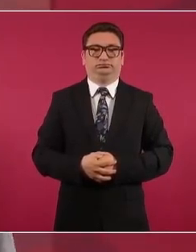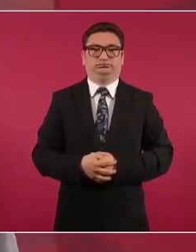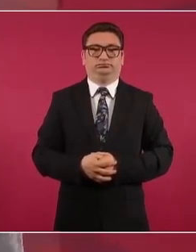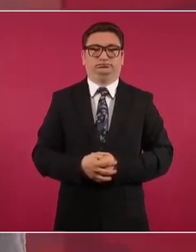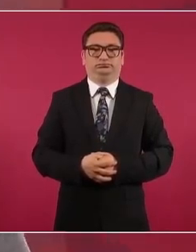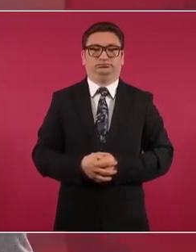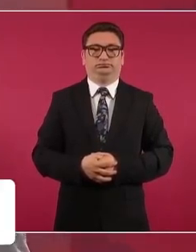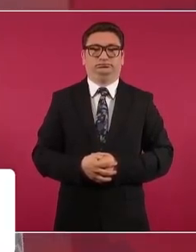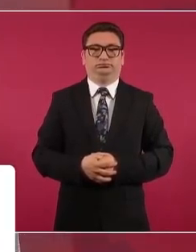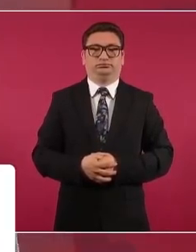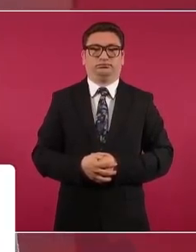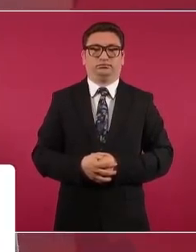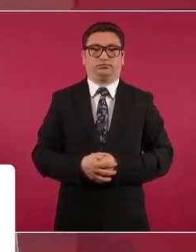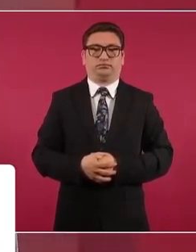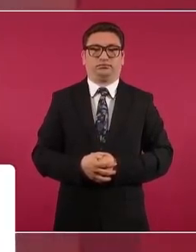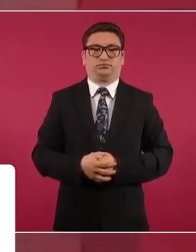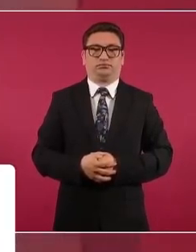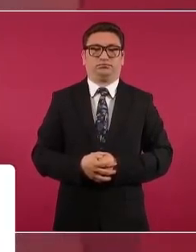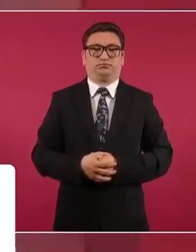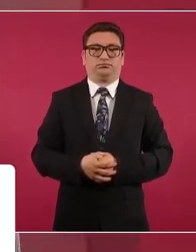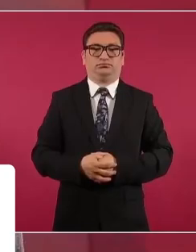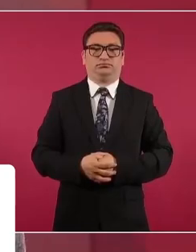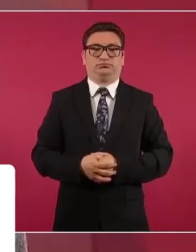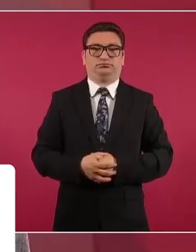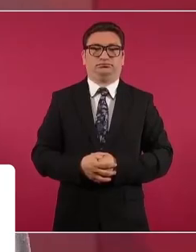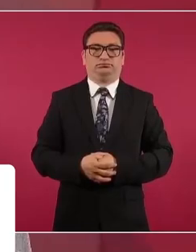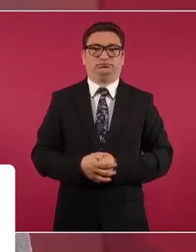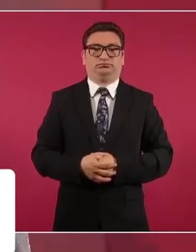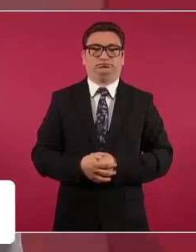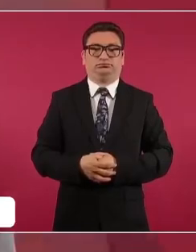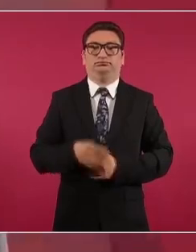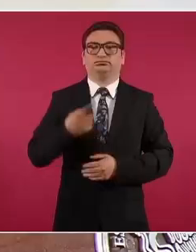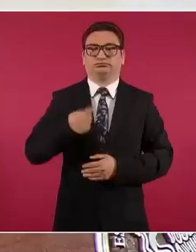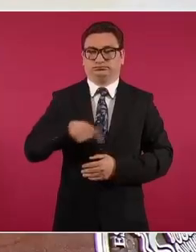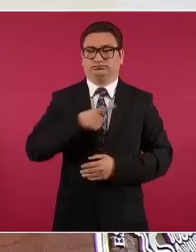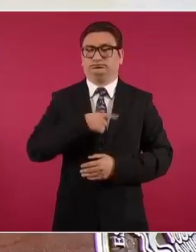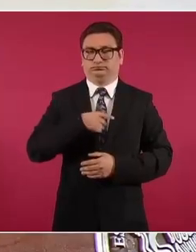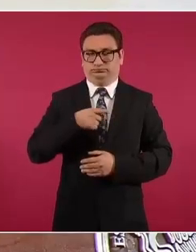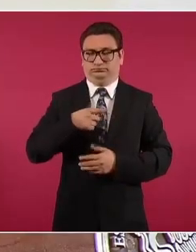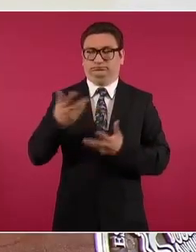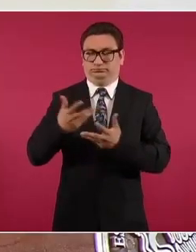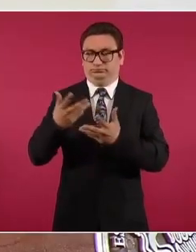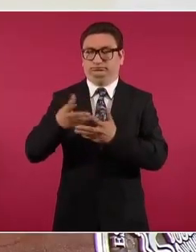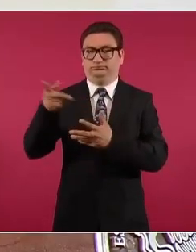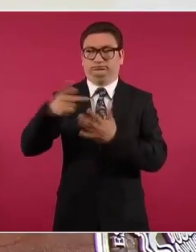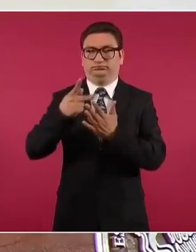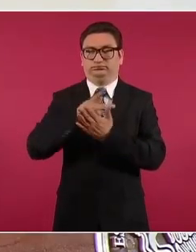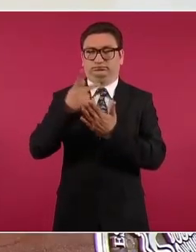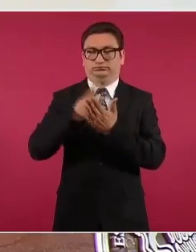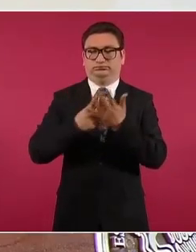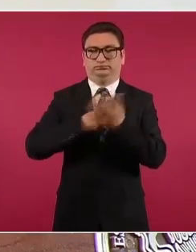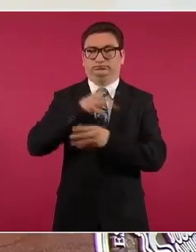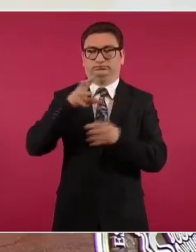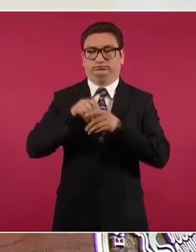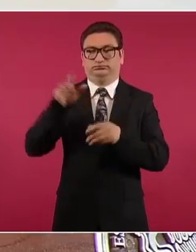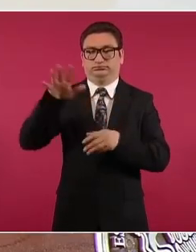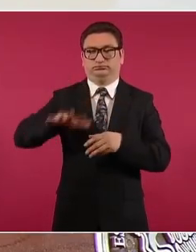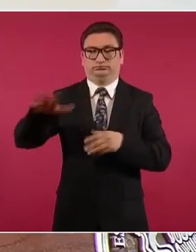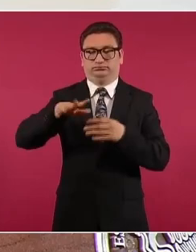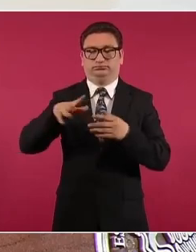Vamos a que continúen todos los programas que se están aplicando en Tamaulipas